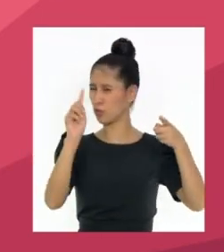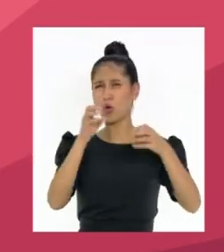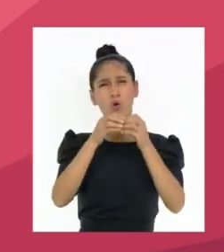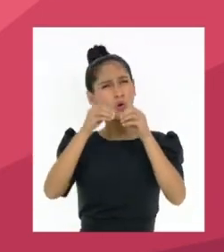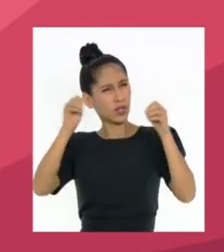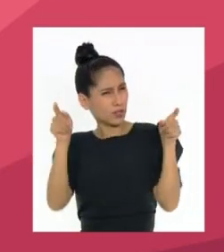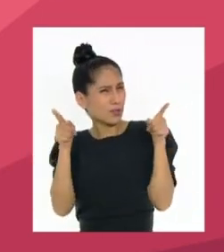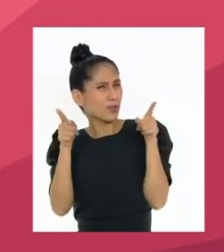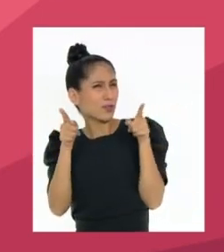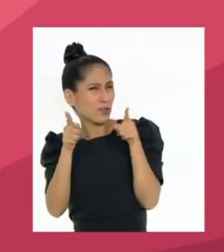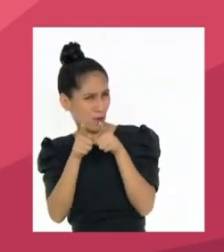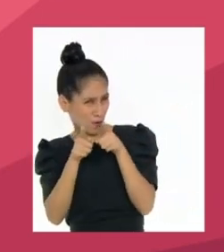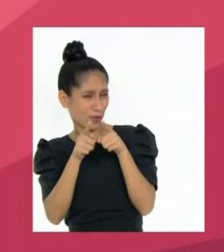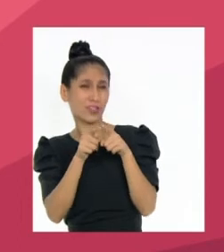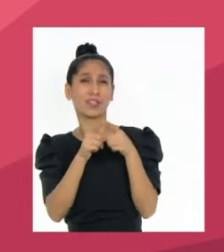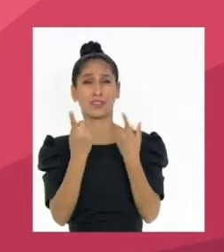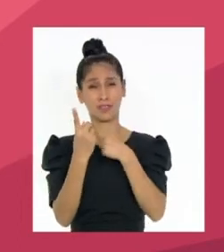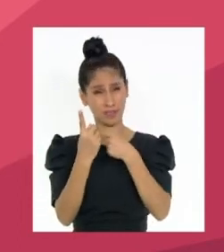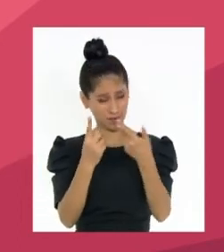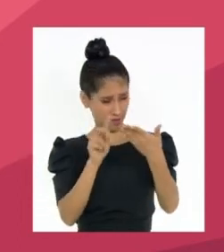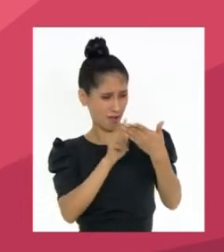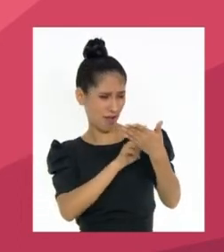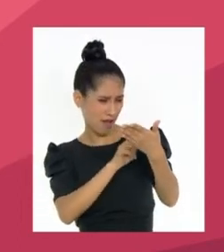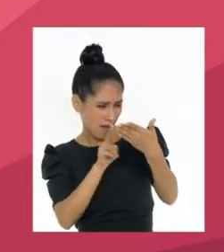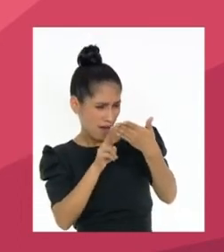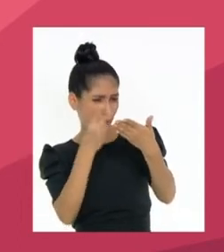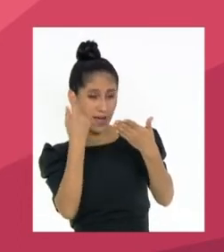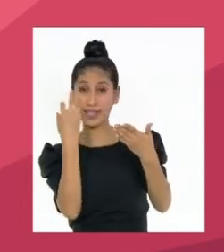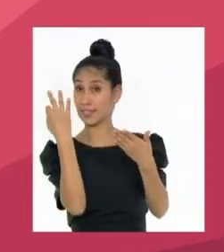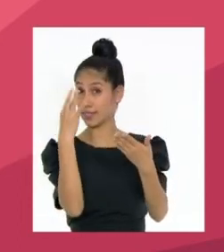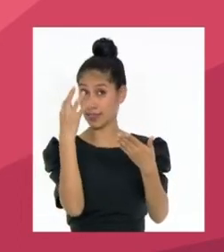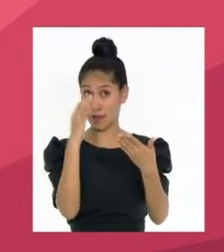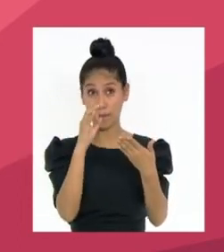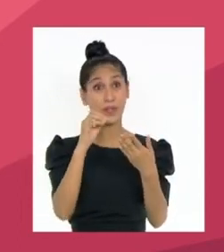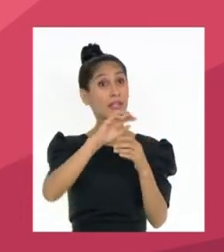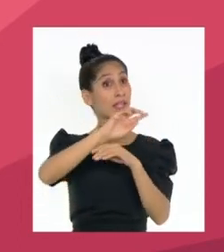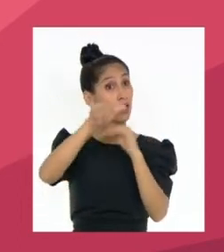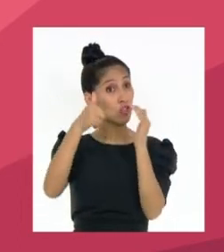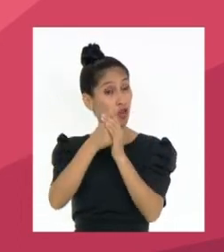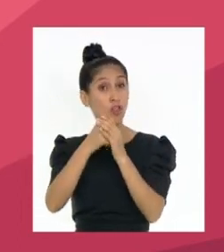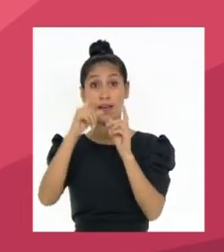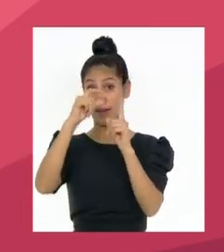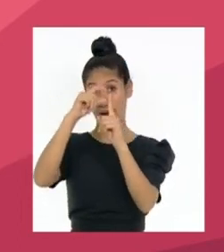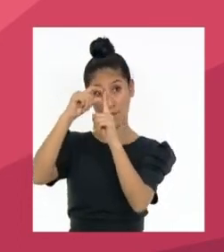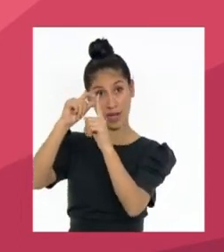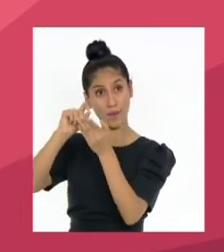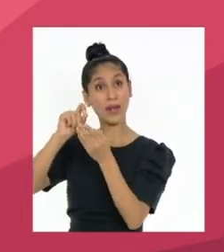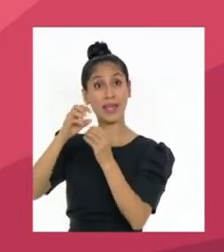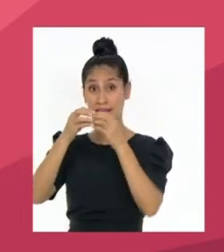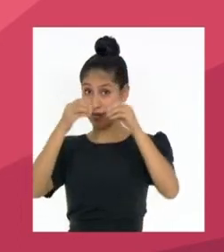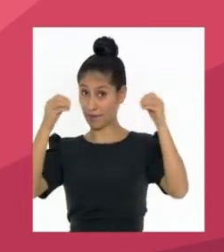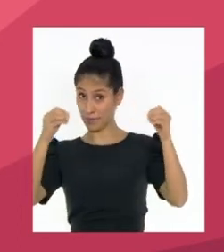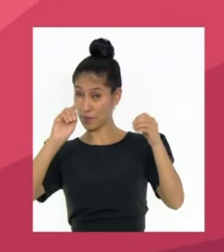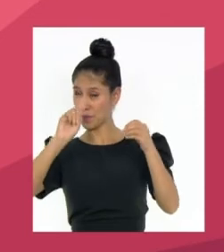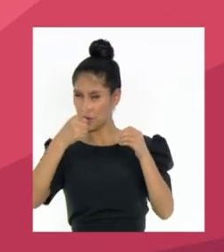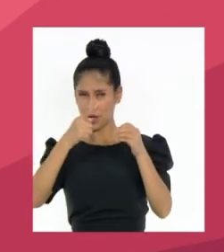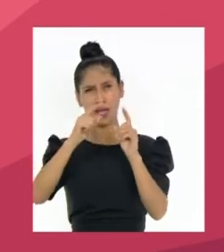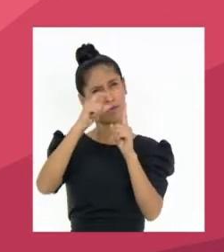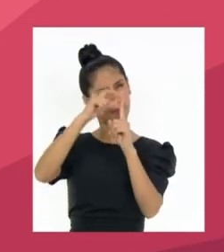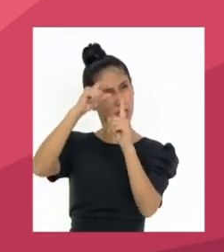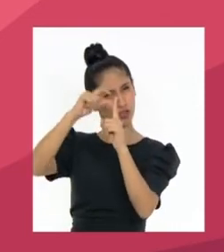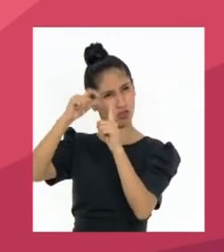lector o lectora, y cada idea comienza con mayúscula y lleva un punto al final. Sí, y hay que escribirlas como si